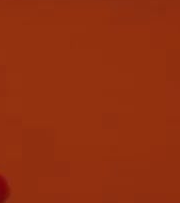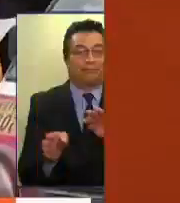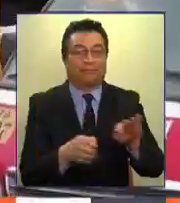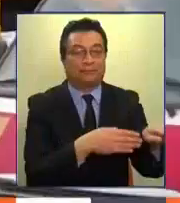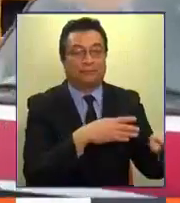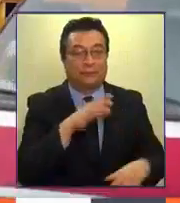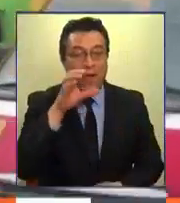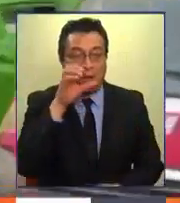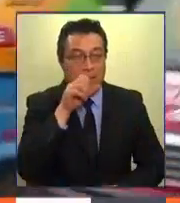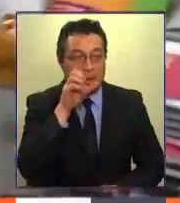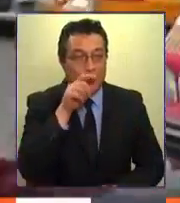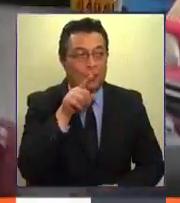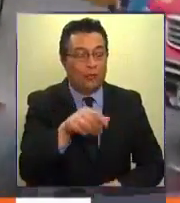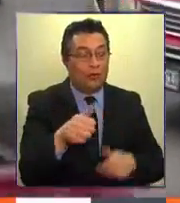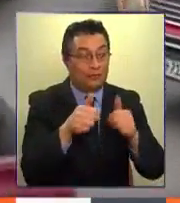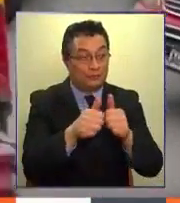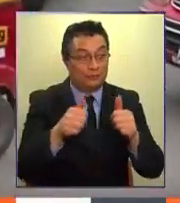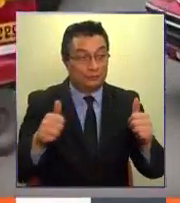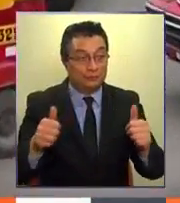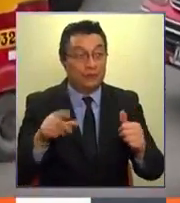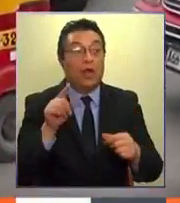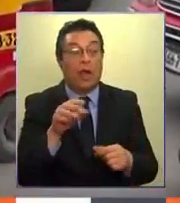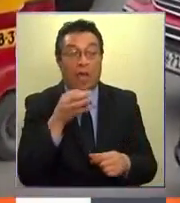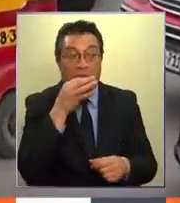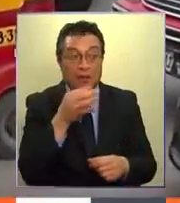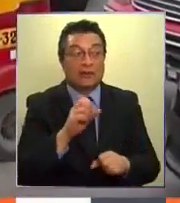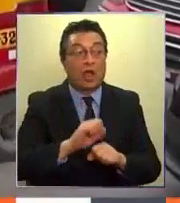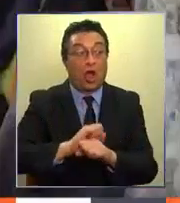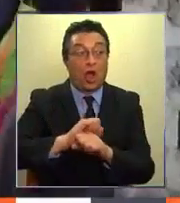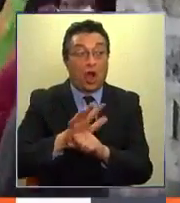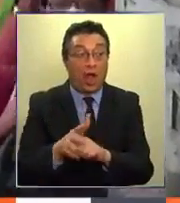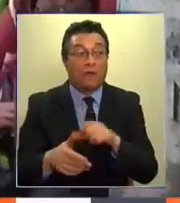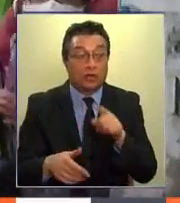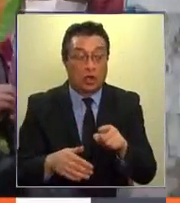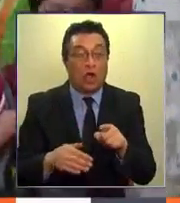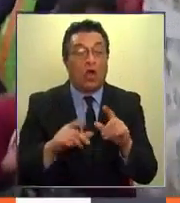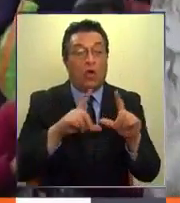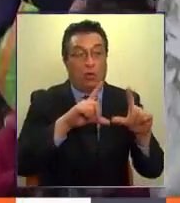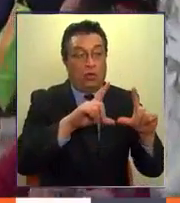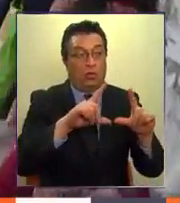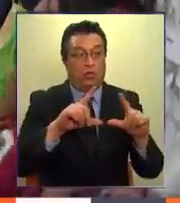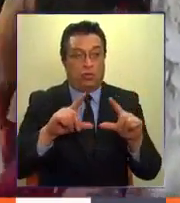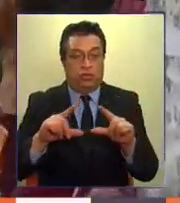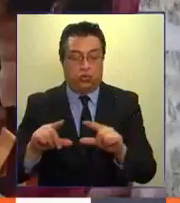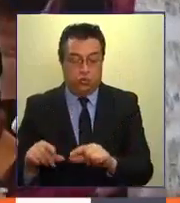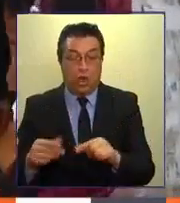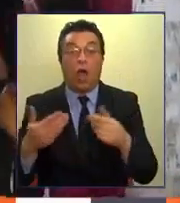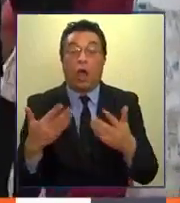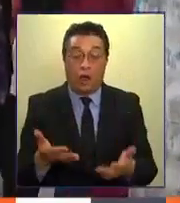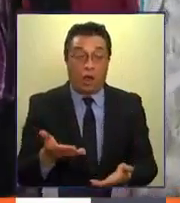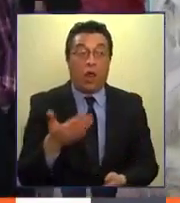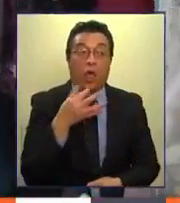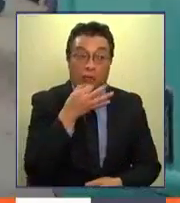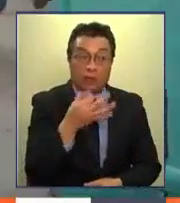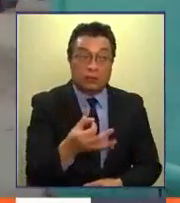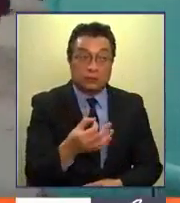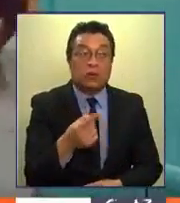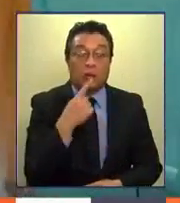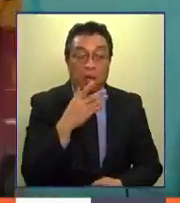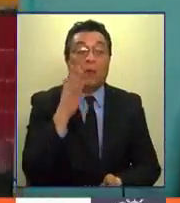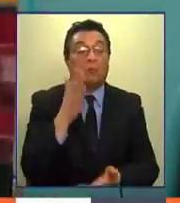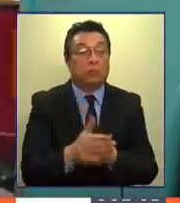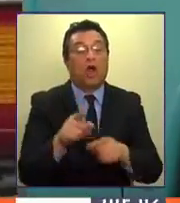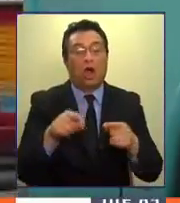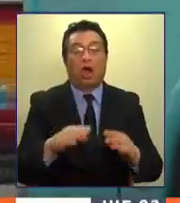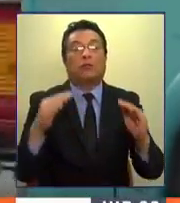donde según las autoridades, los nuevos casos de coronavirus van en un descenso sostenido y es por eso que decidieron hoy levantar